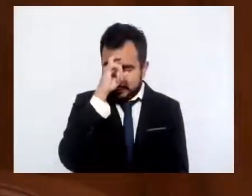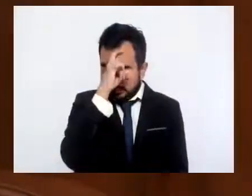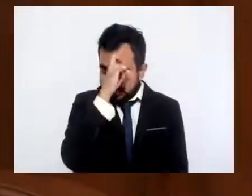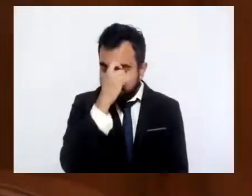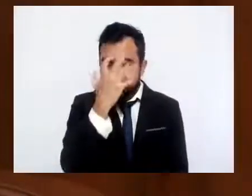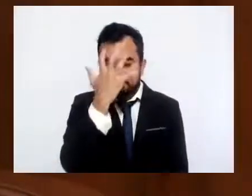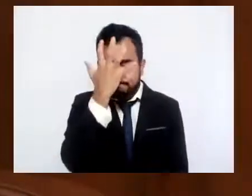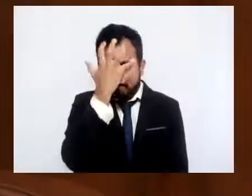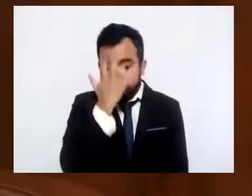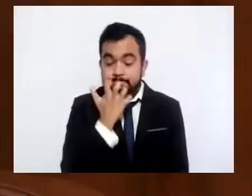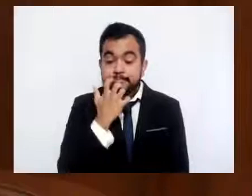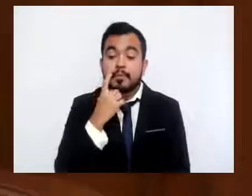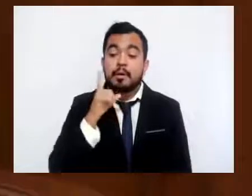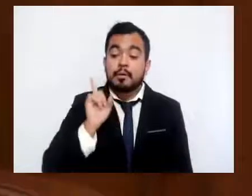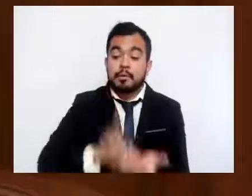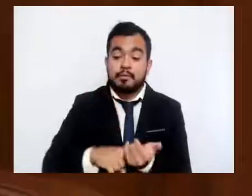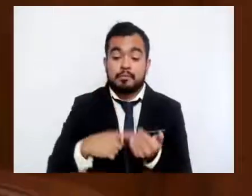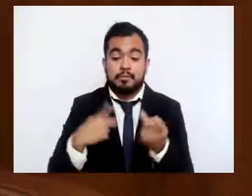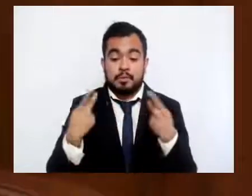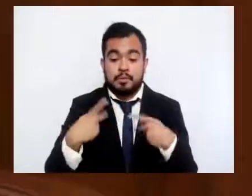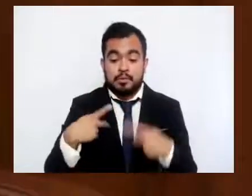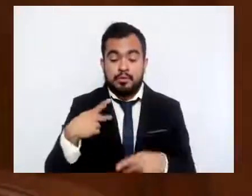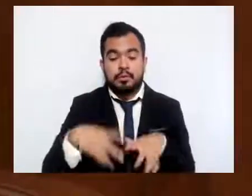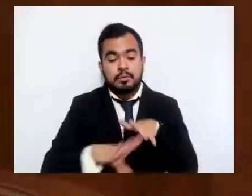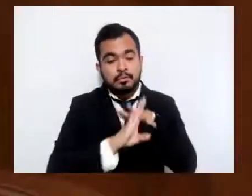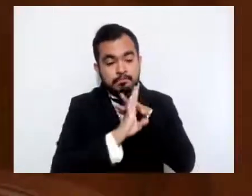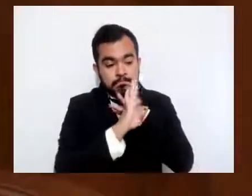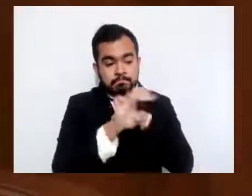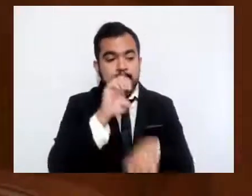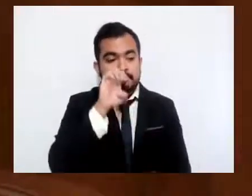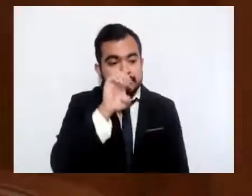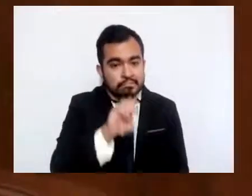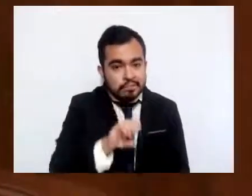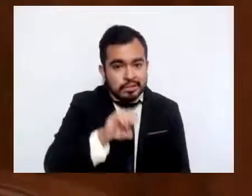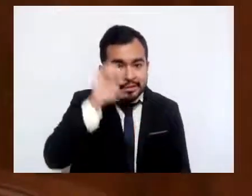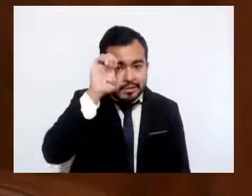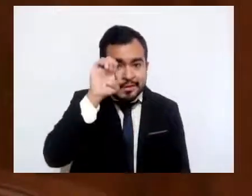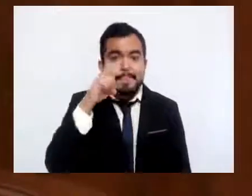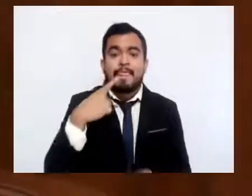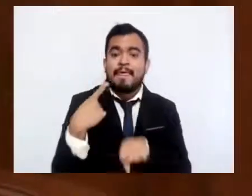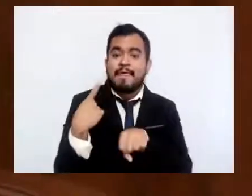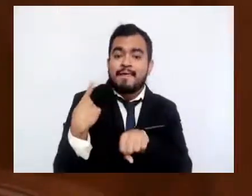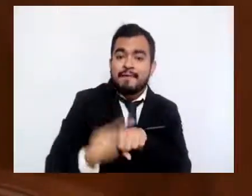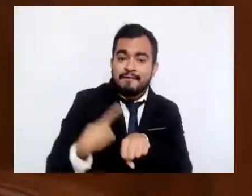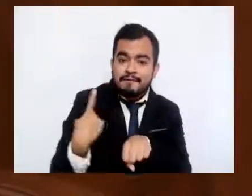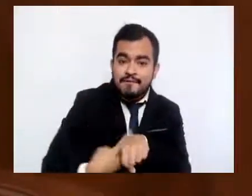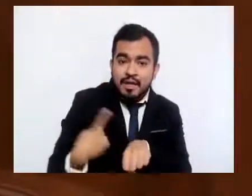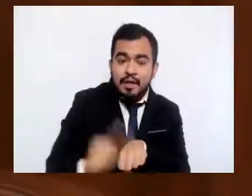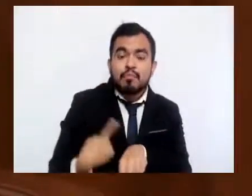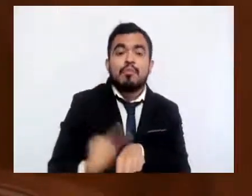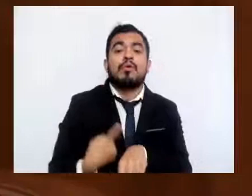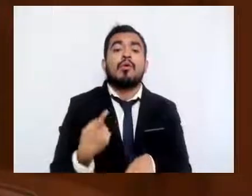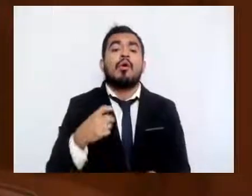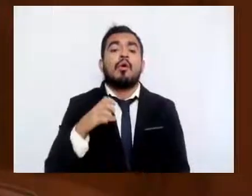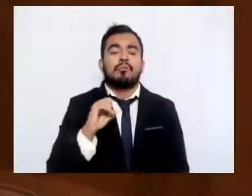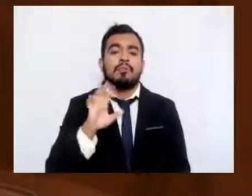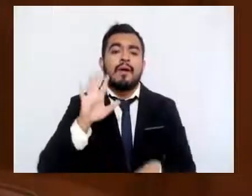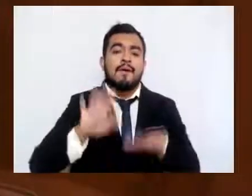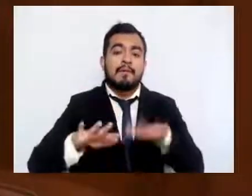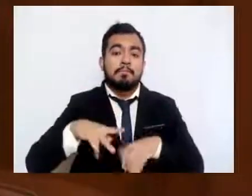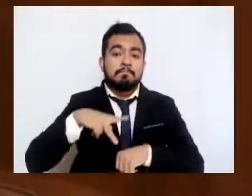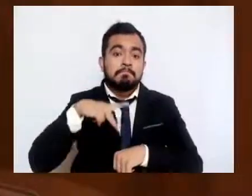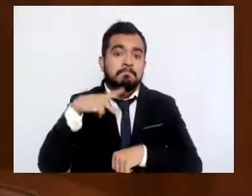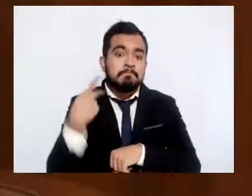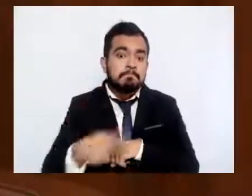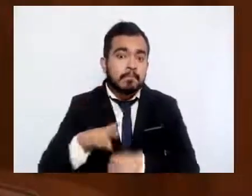mexiquenses migrantes en edad avanzada, enfermos y en muchos casos en riesgo de morir, sin antes volver a reunirse con